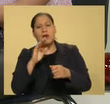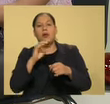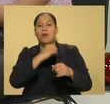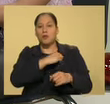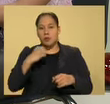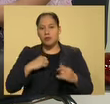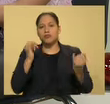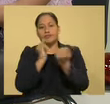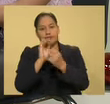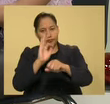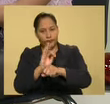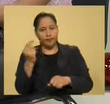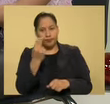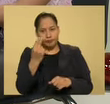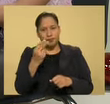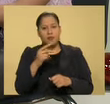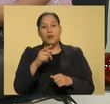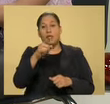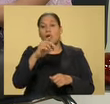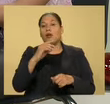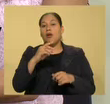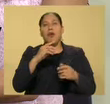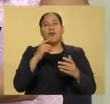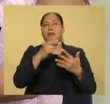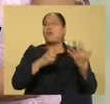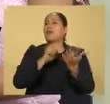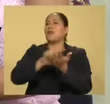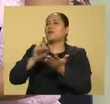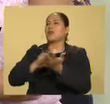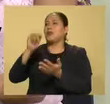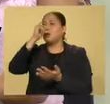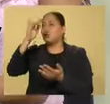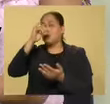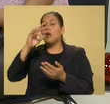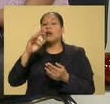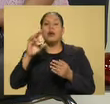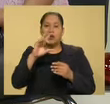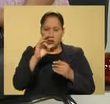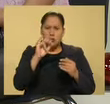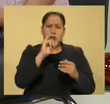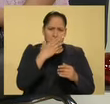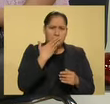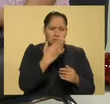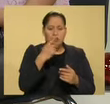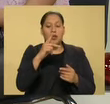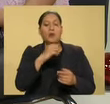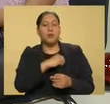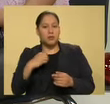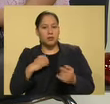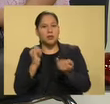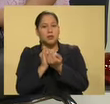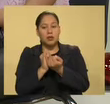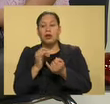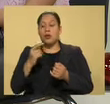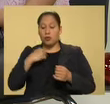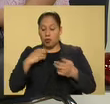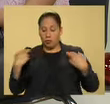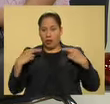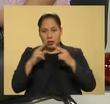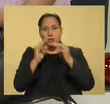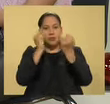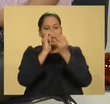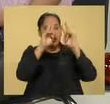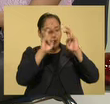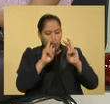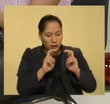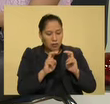cumplir con ese reglamento. No nada más es Igualmente de allá que la para escuela acá. tiene la obligación de cubrir un temario y también tiene sus De acuerdo a los planes y